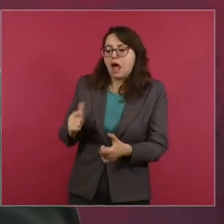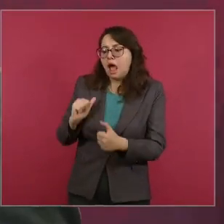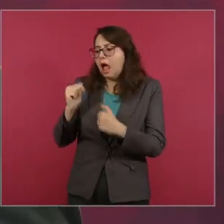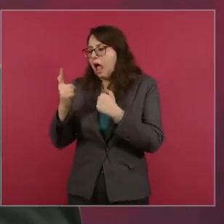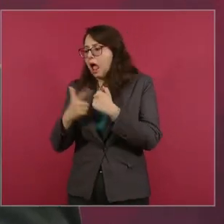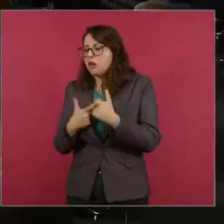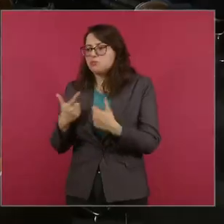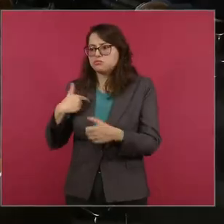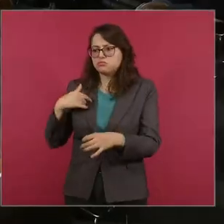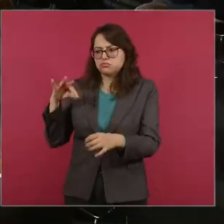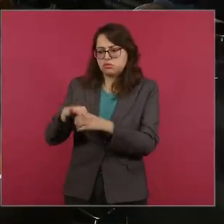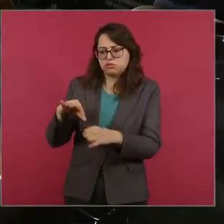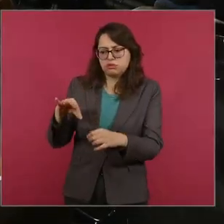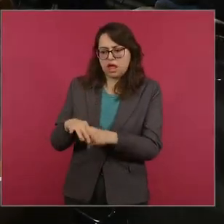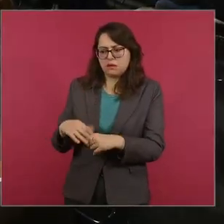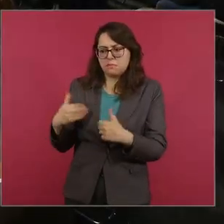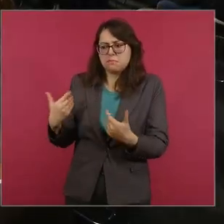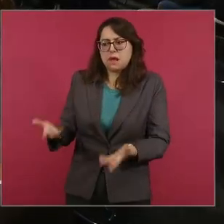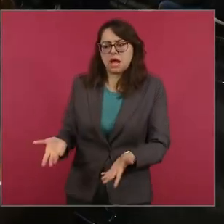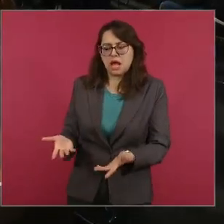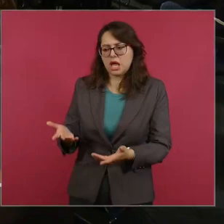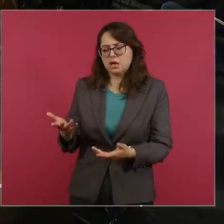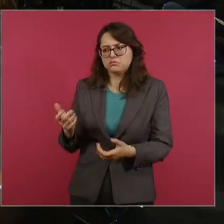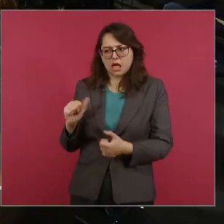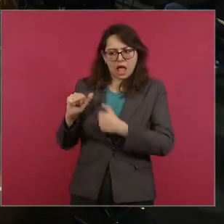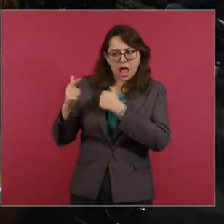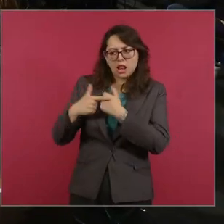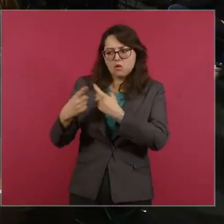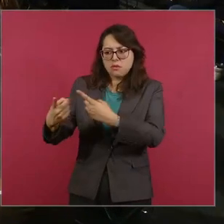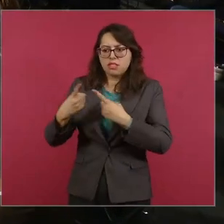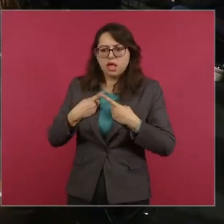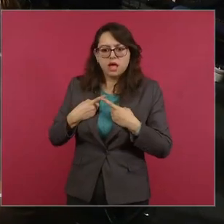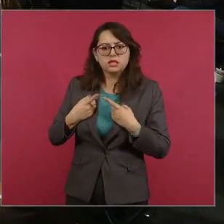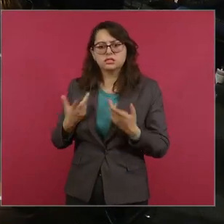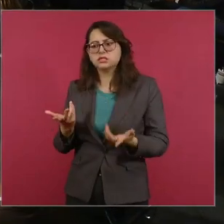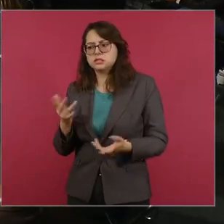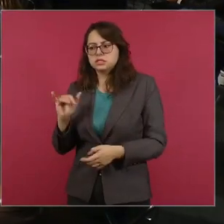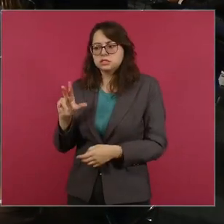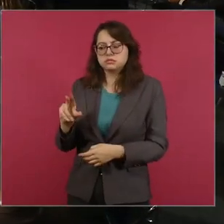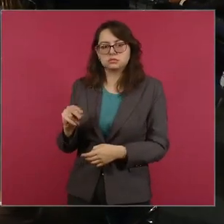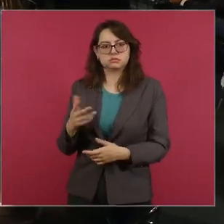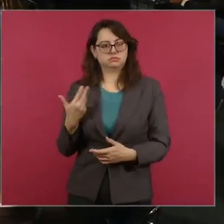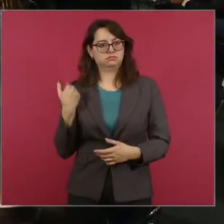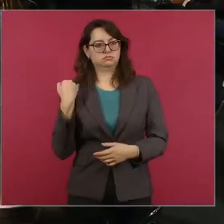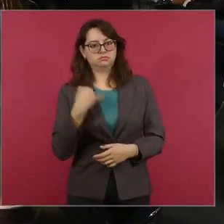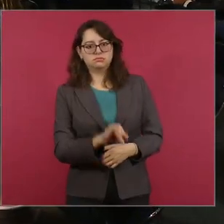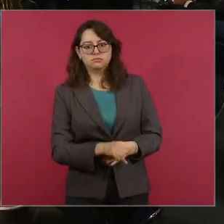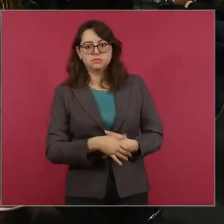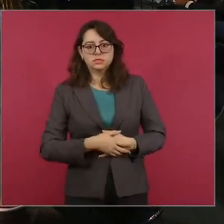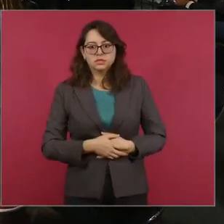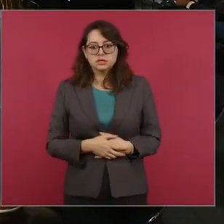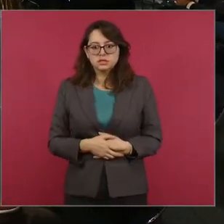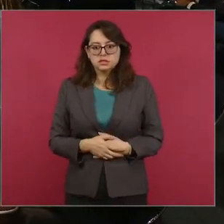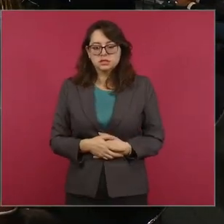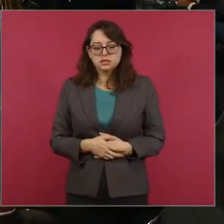nada más así, imagínense ya el nivel de conciencia